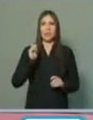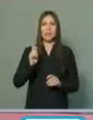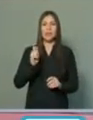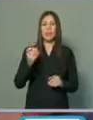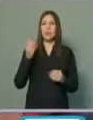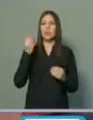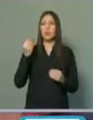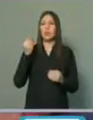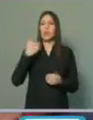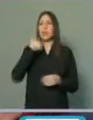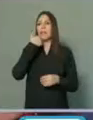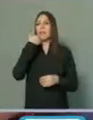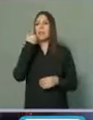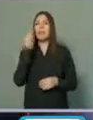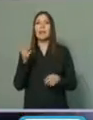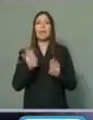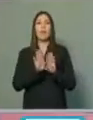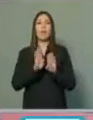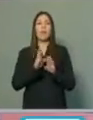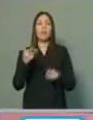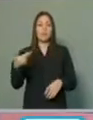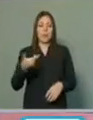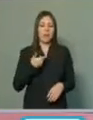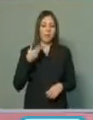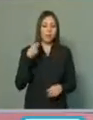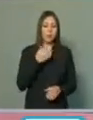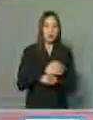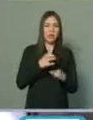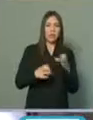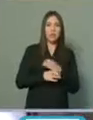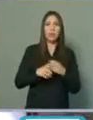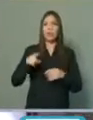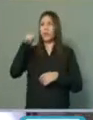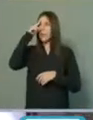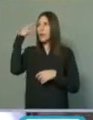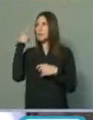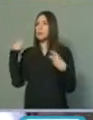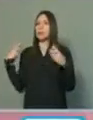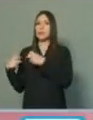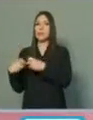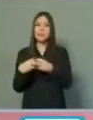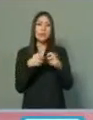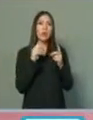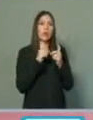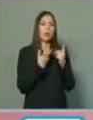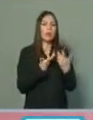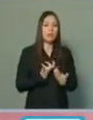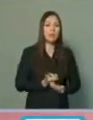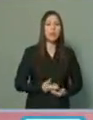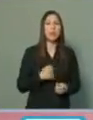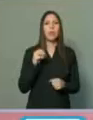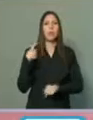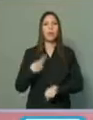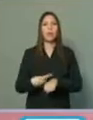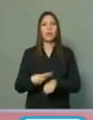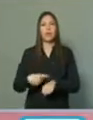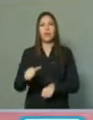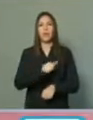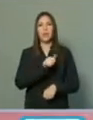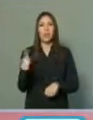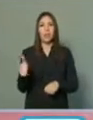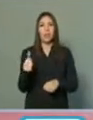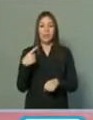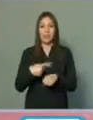mucho. Personas que entran fácilmente en ansiedad, depresión, o que tienen alguna otra enfermedad de tipo autoinmune,